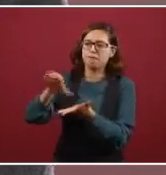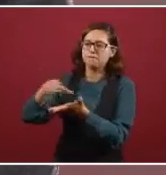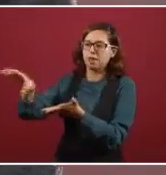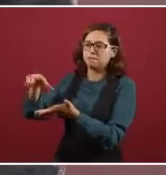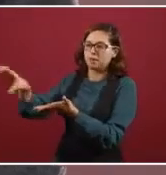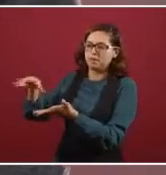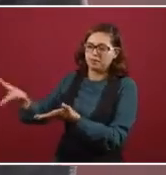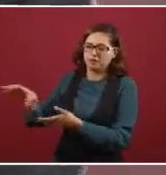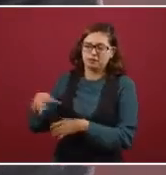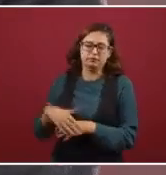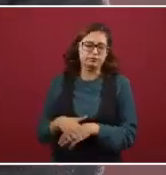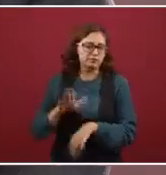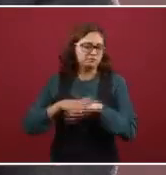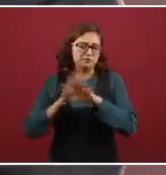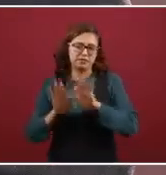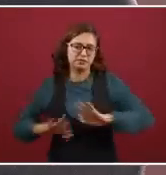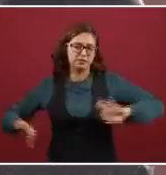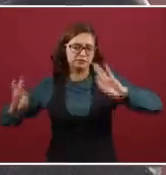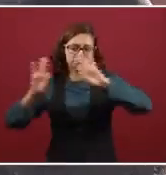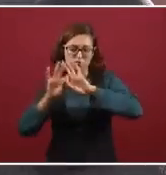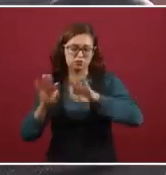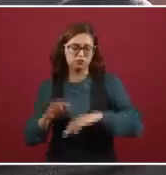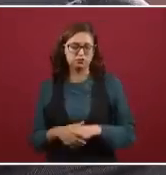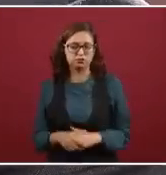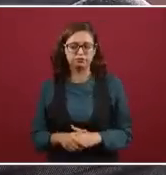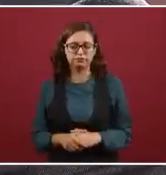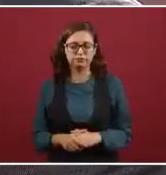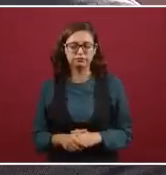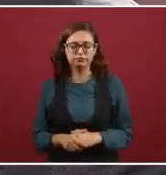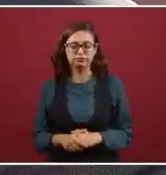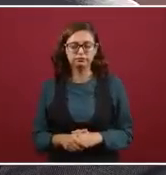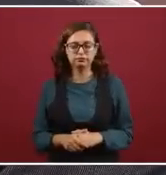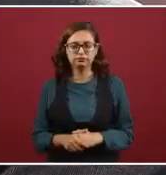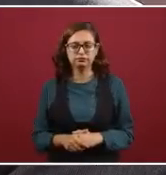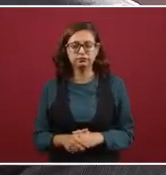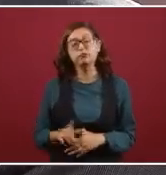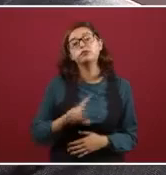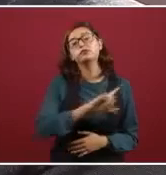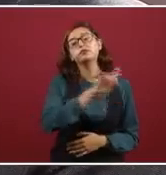Eso es lo más importante. Ya vamos a afinar